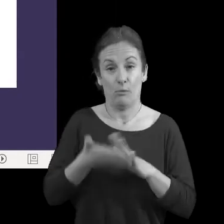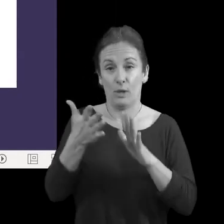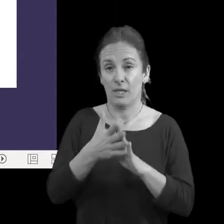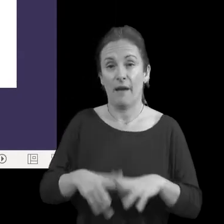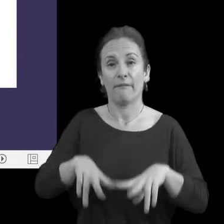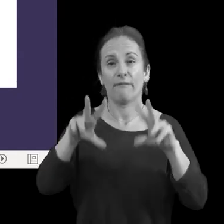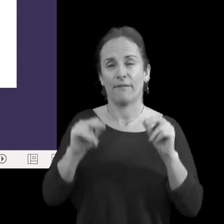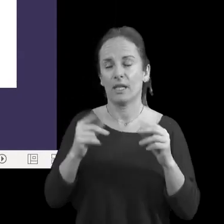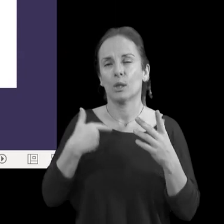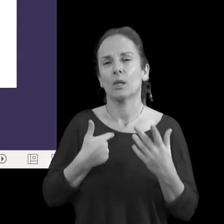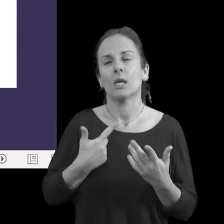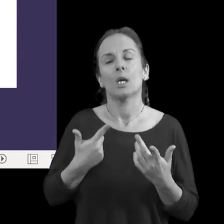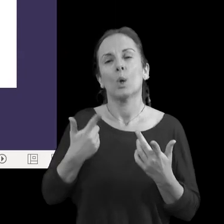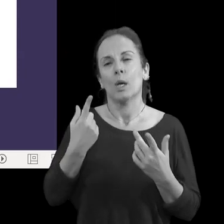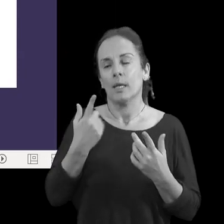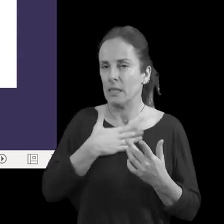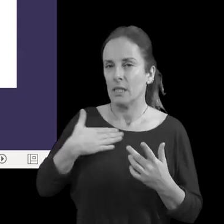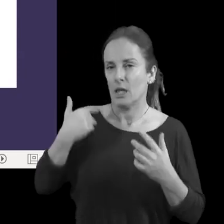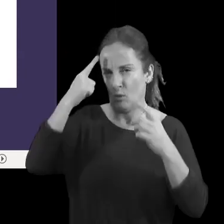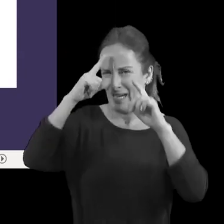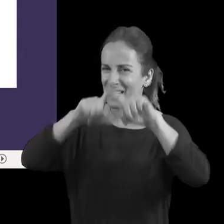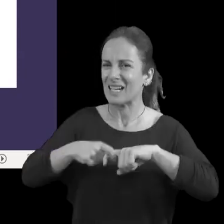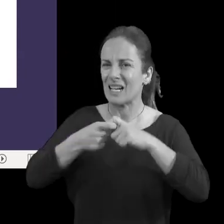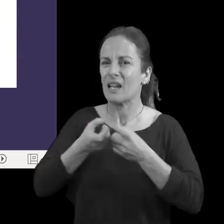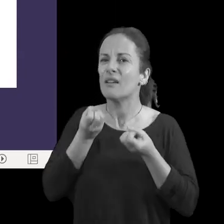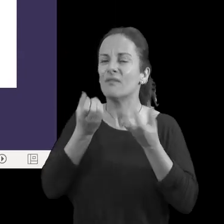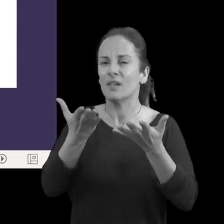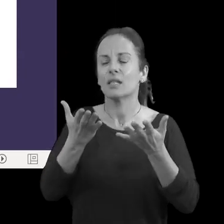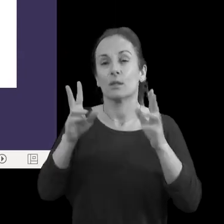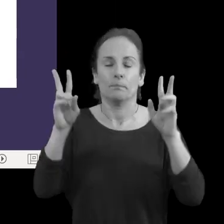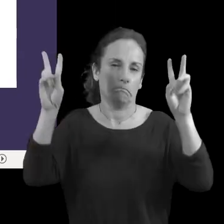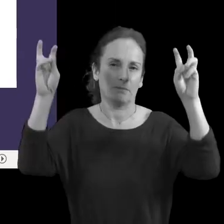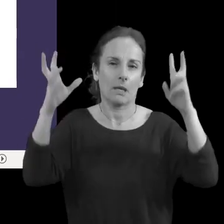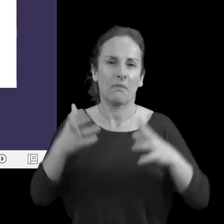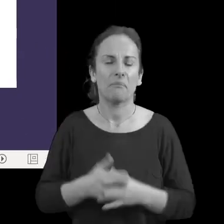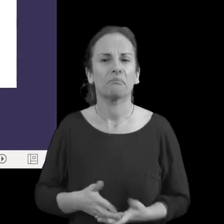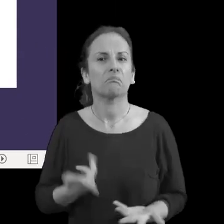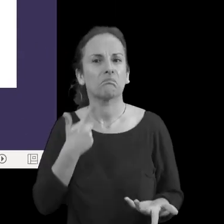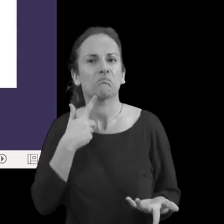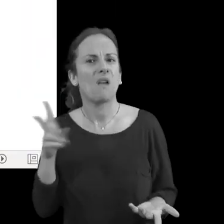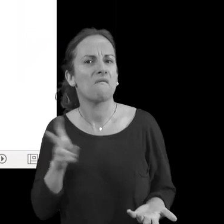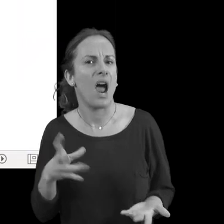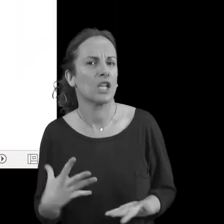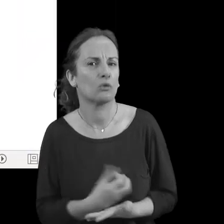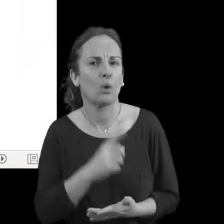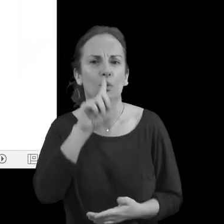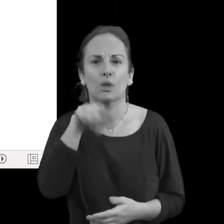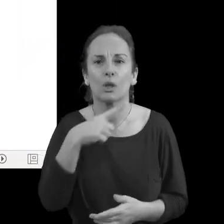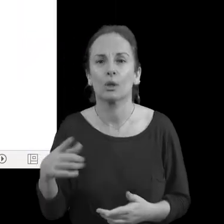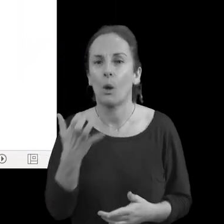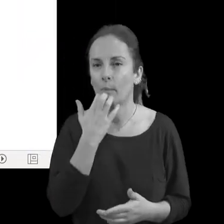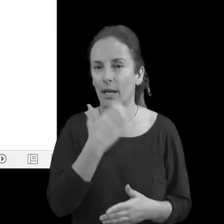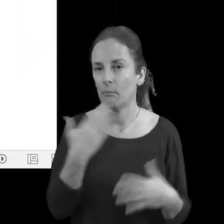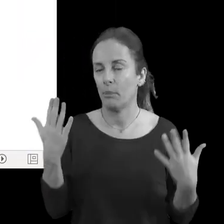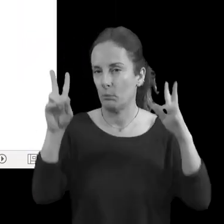sobre también la cuestión de si nos vale todo o no nos vale todo, bueno, precisamente sobre esta